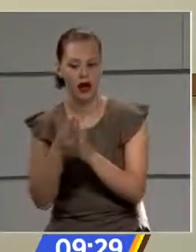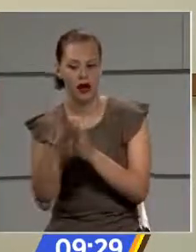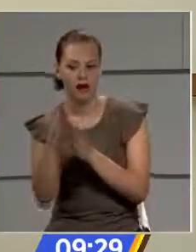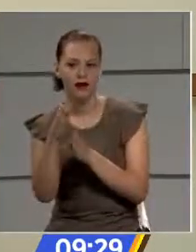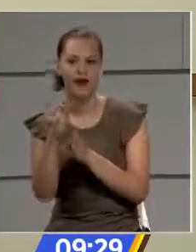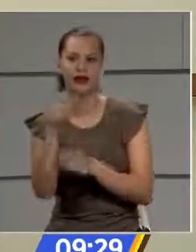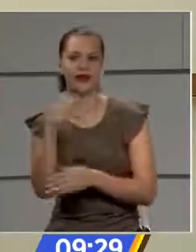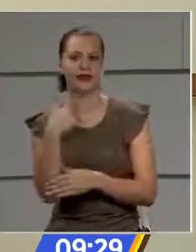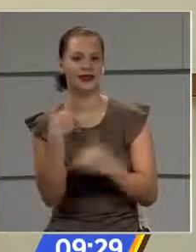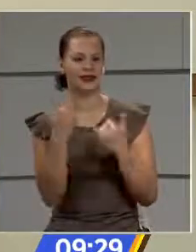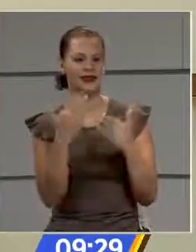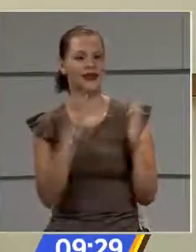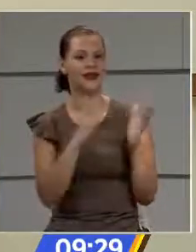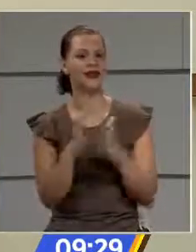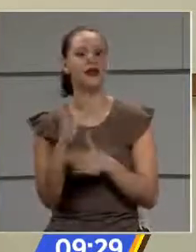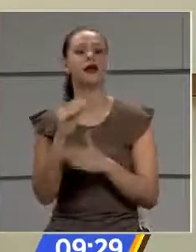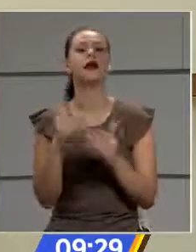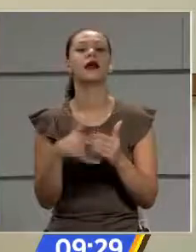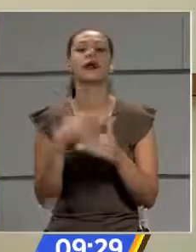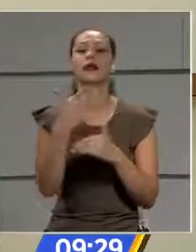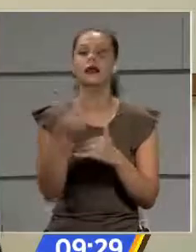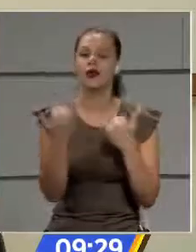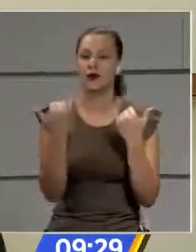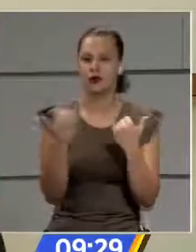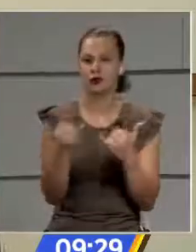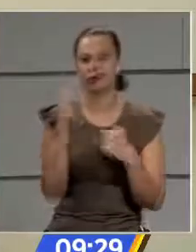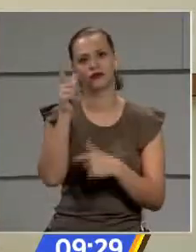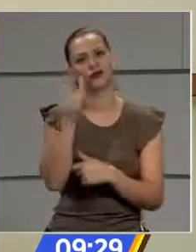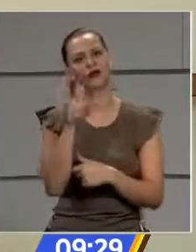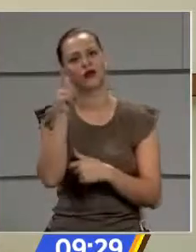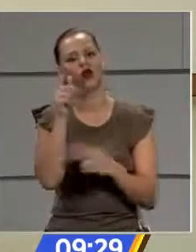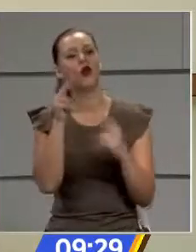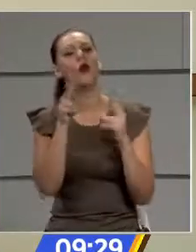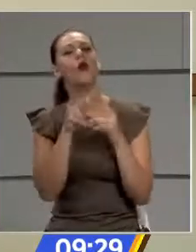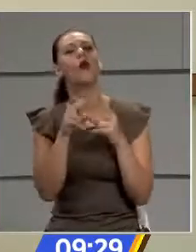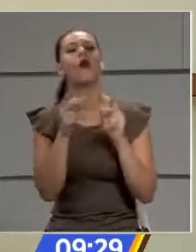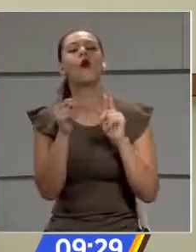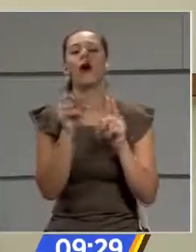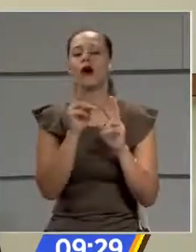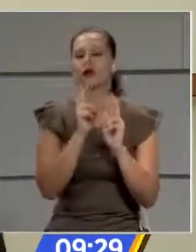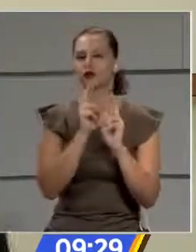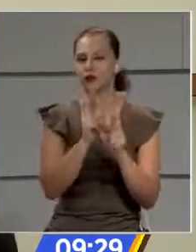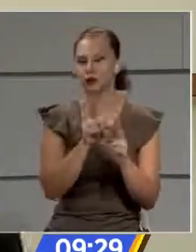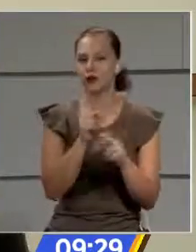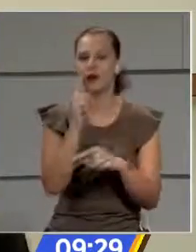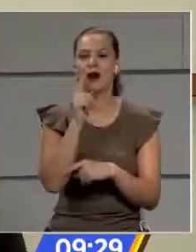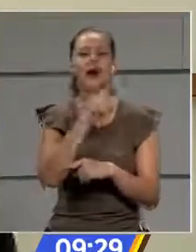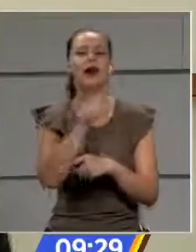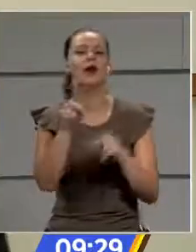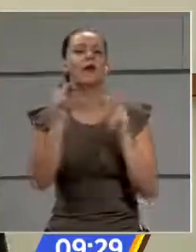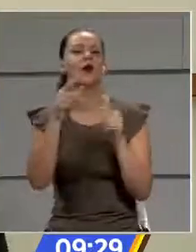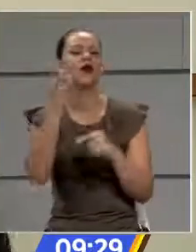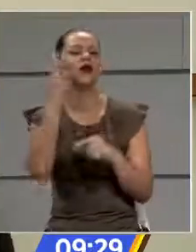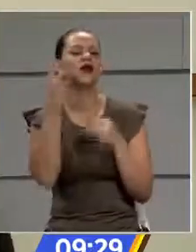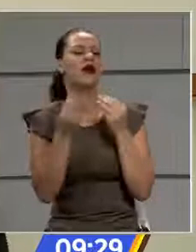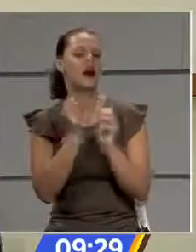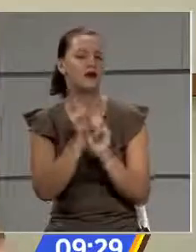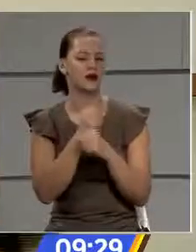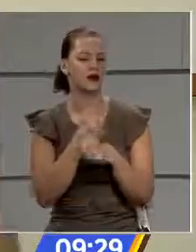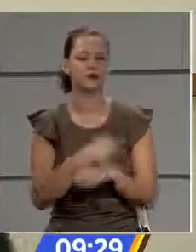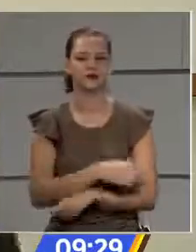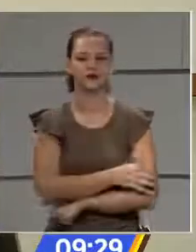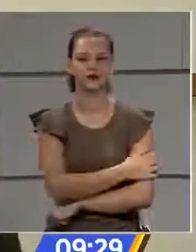Carla tiene preparado y entonces después de esto obviamente vamos a conocer cuáles son los resultados para que la gente entienda lo que estamos haciendo. Primero